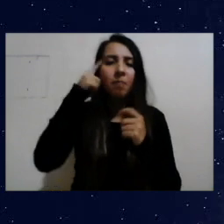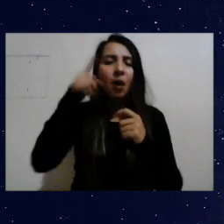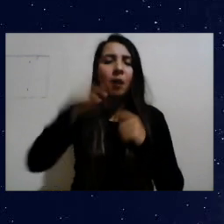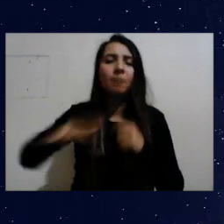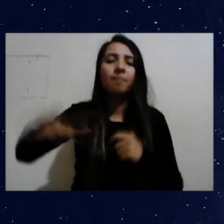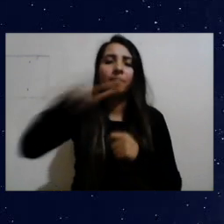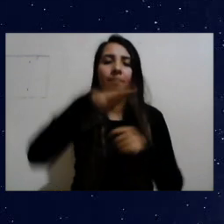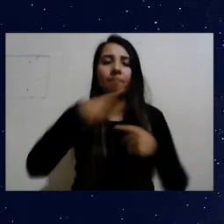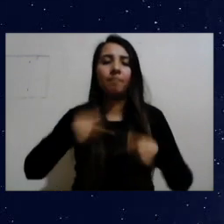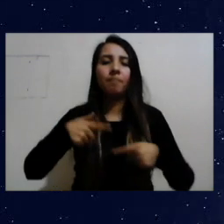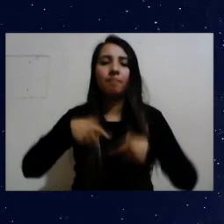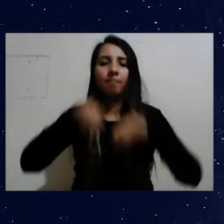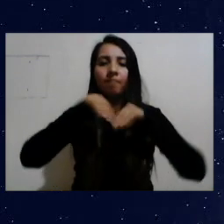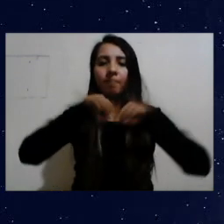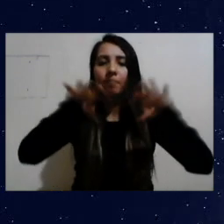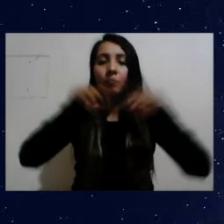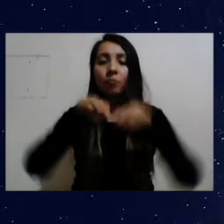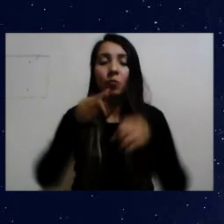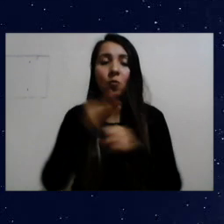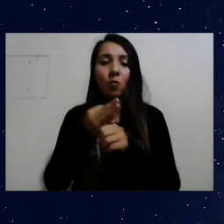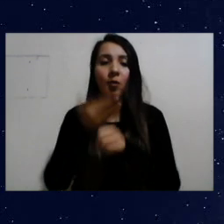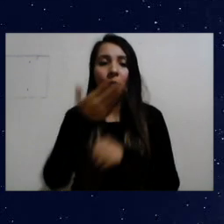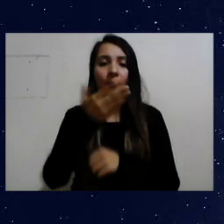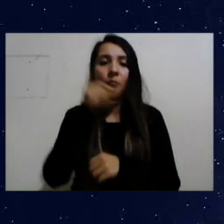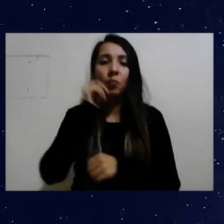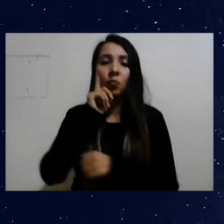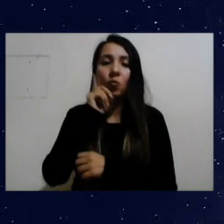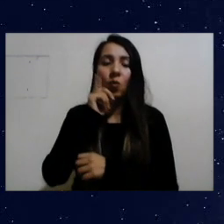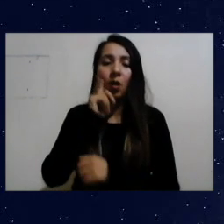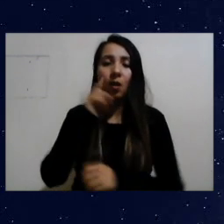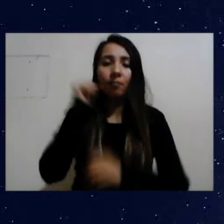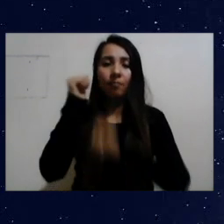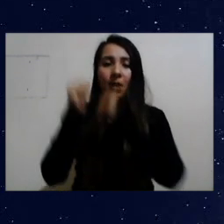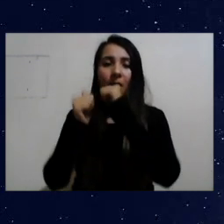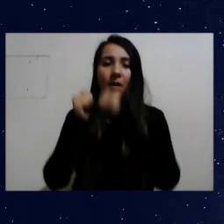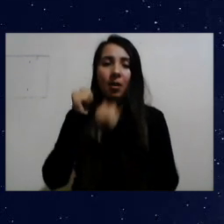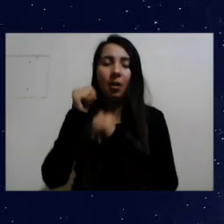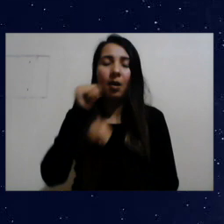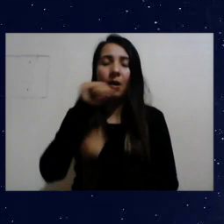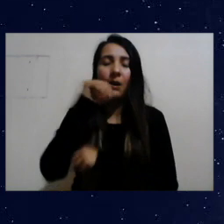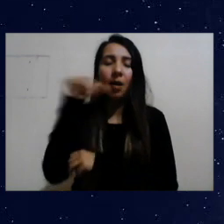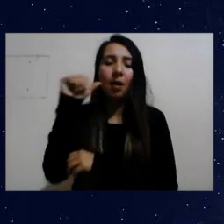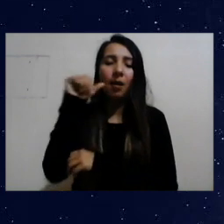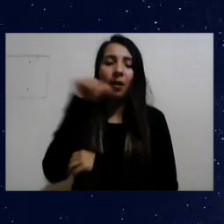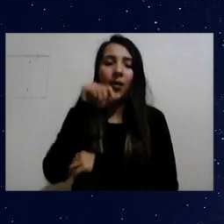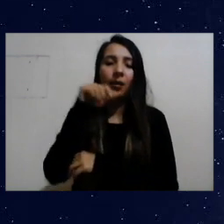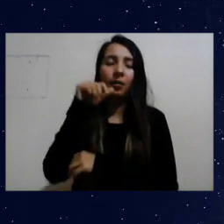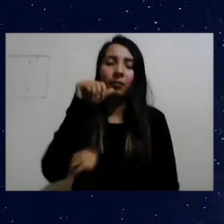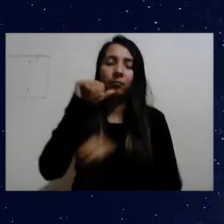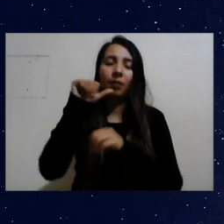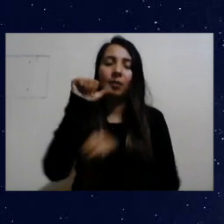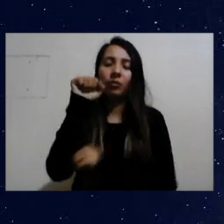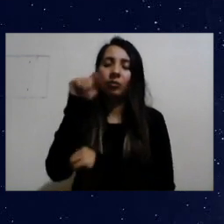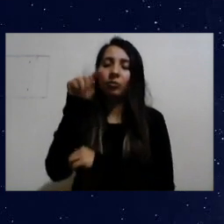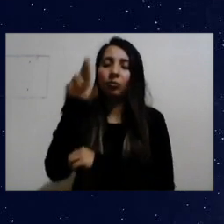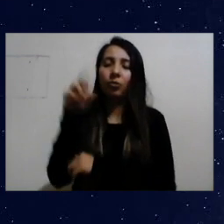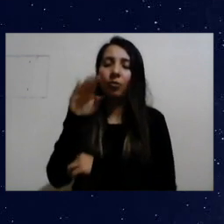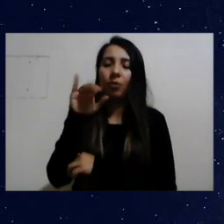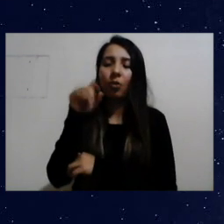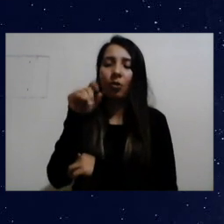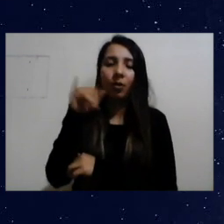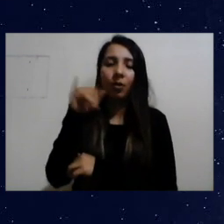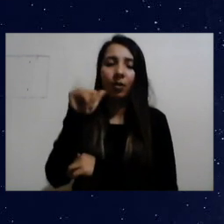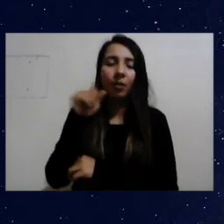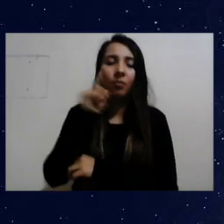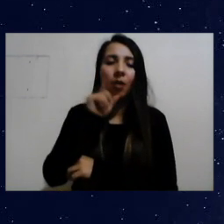esta ocasión tenemos la participación de la astrobióloga, la doctora Ana Inés Gómez. Y bueno,